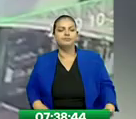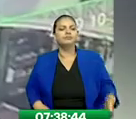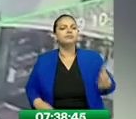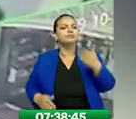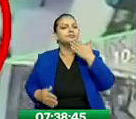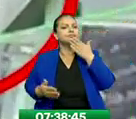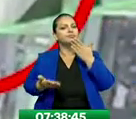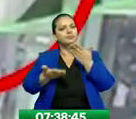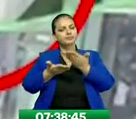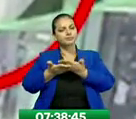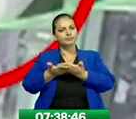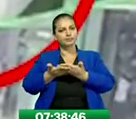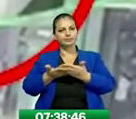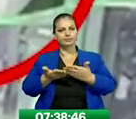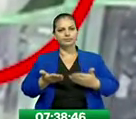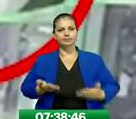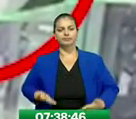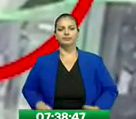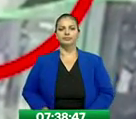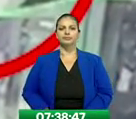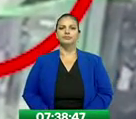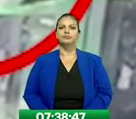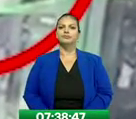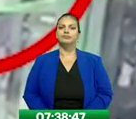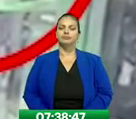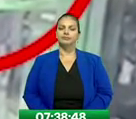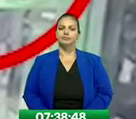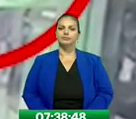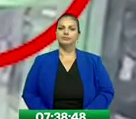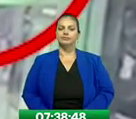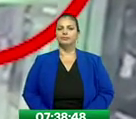el teléfono en pantalla. Muy bien, ahí está el